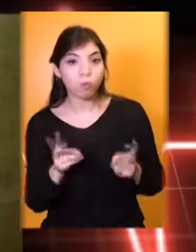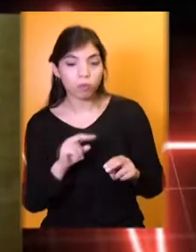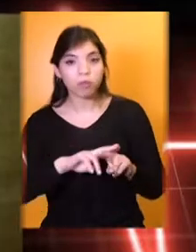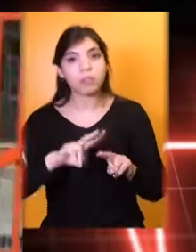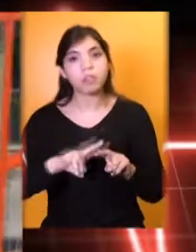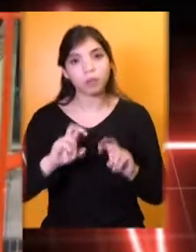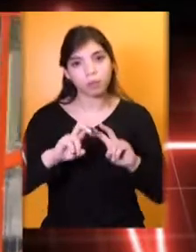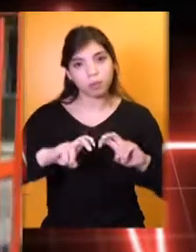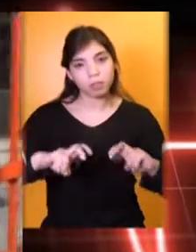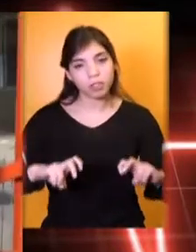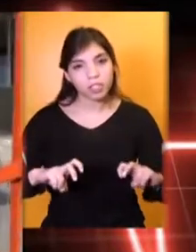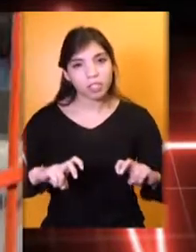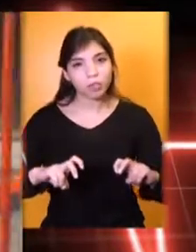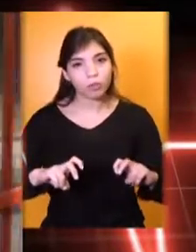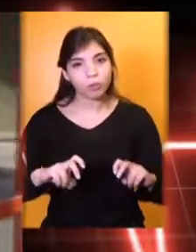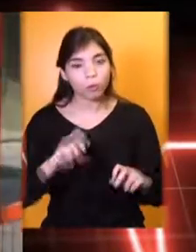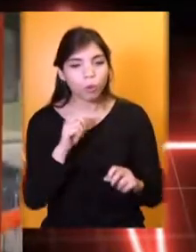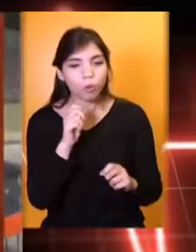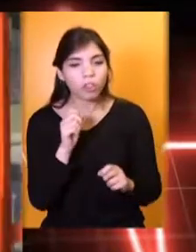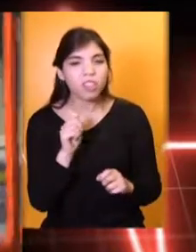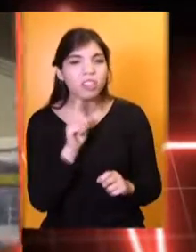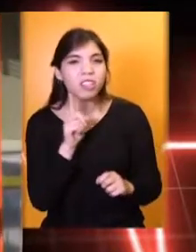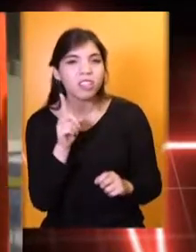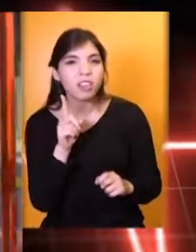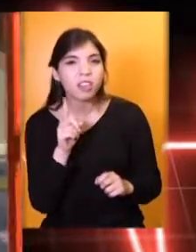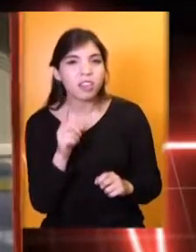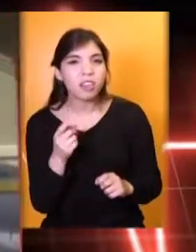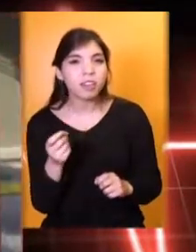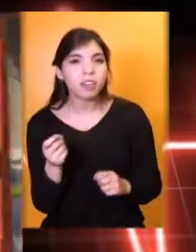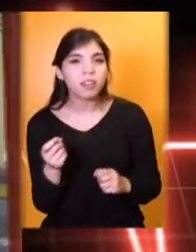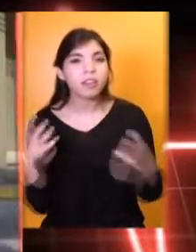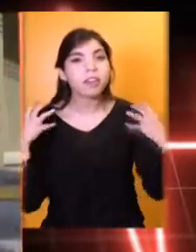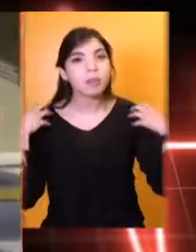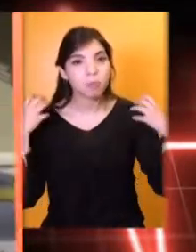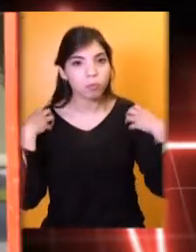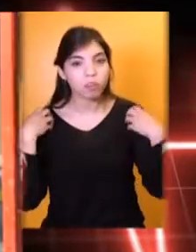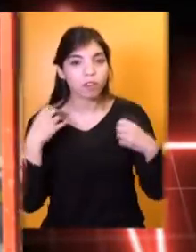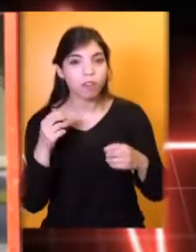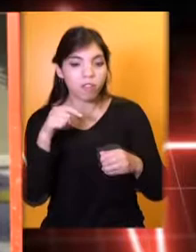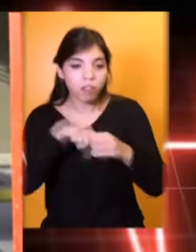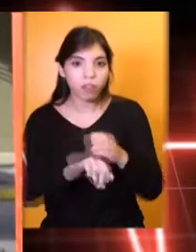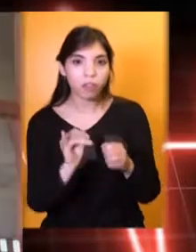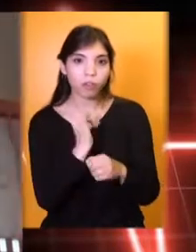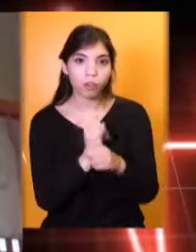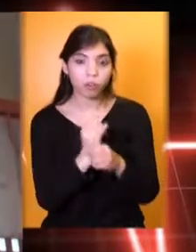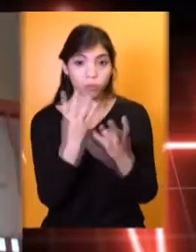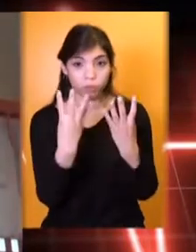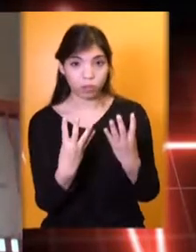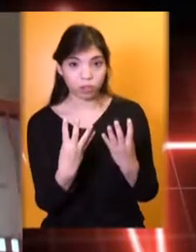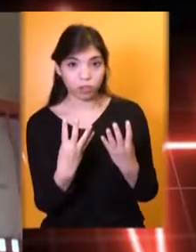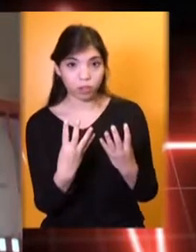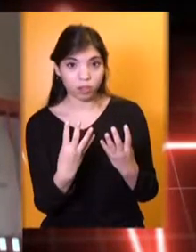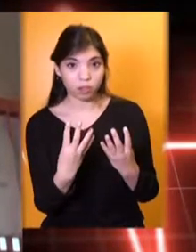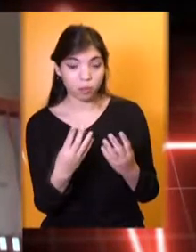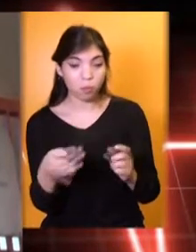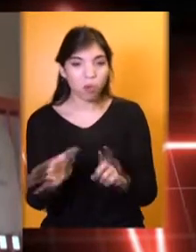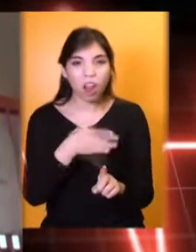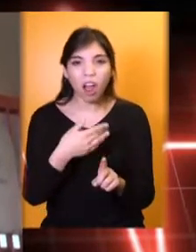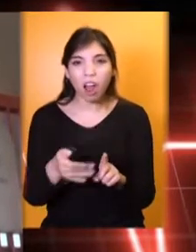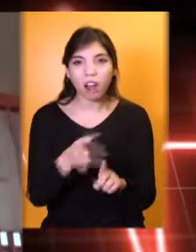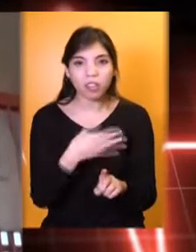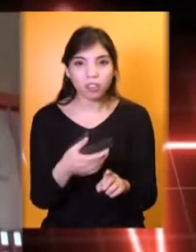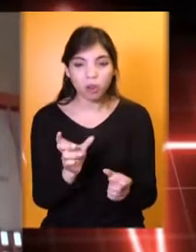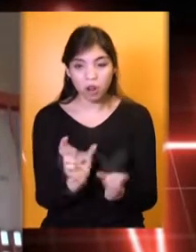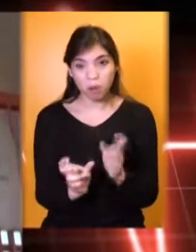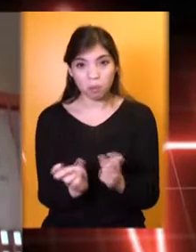una investigación ante las posibles responsabilidades que existan al interior de la institución en torno a las presuntas agresiones a